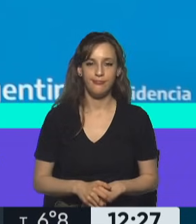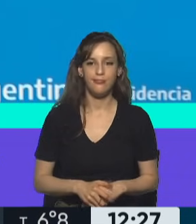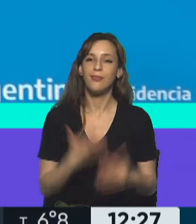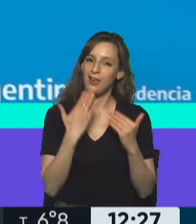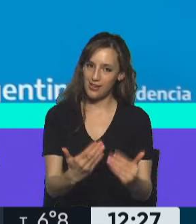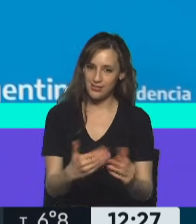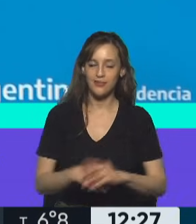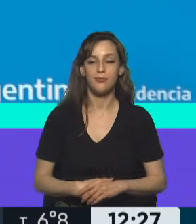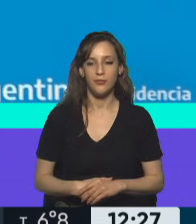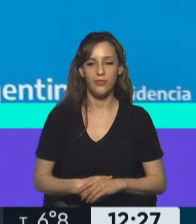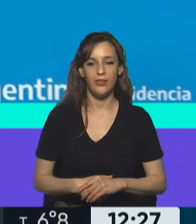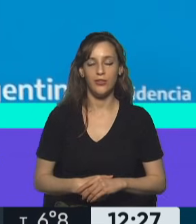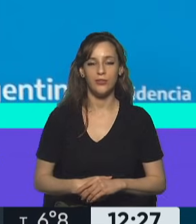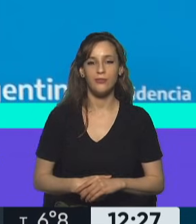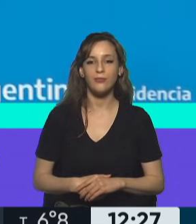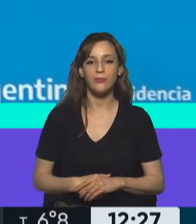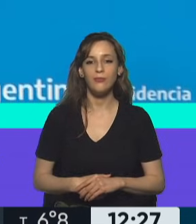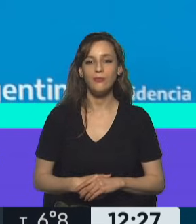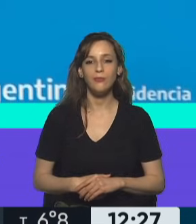Muchas gracias.